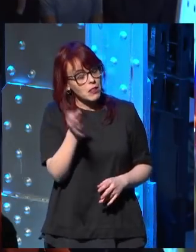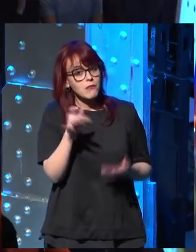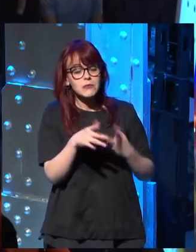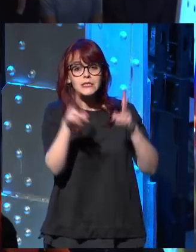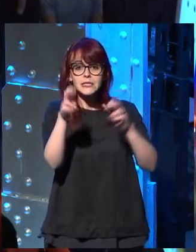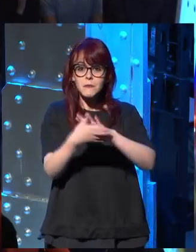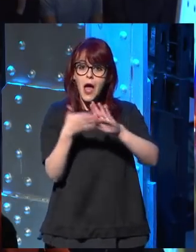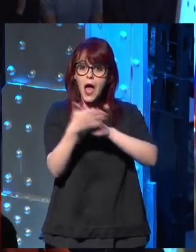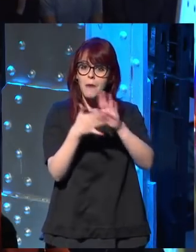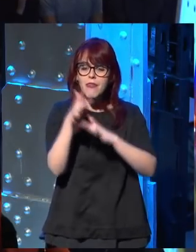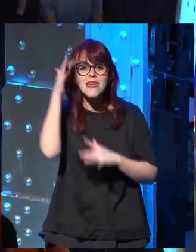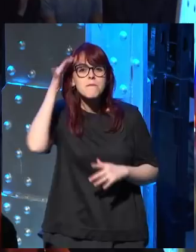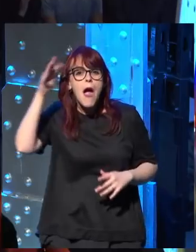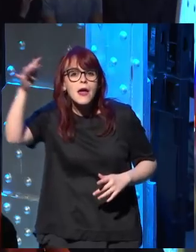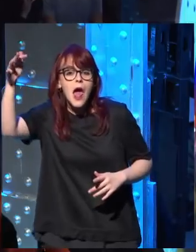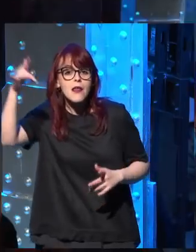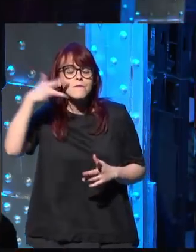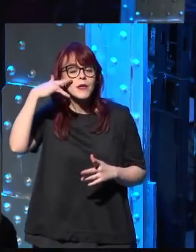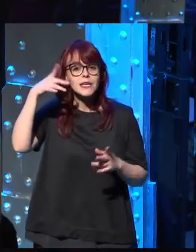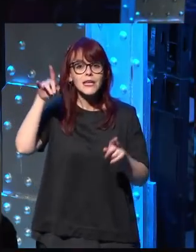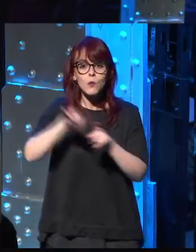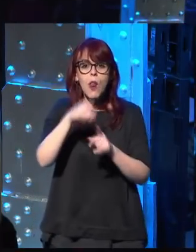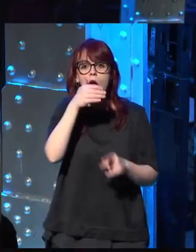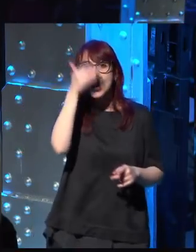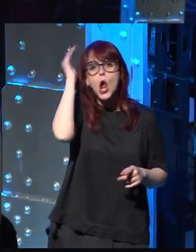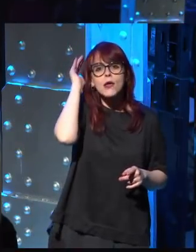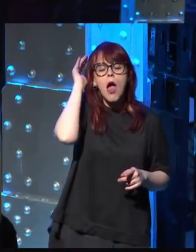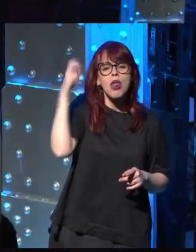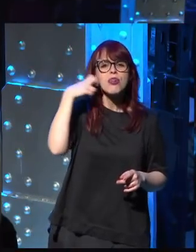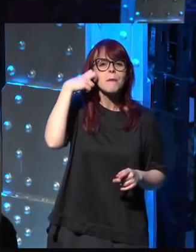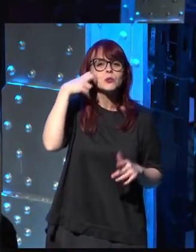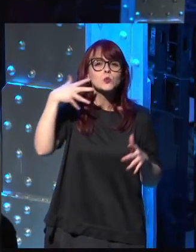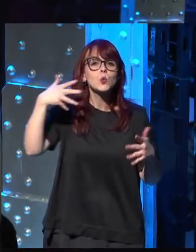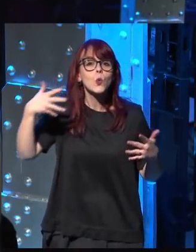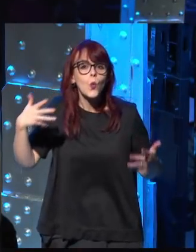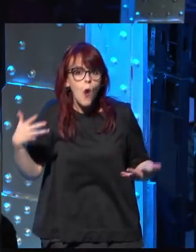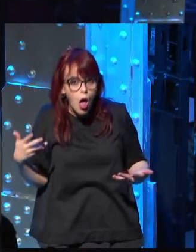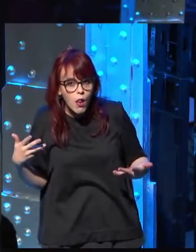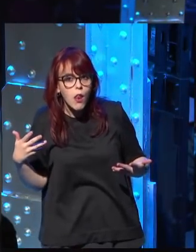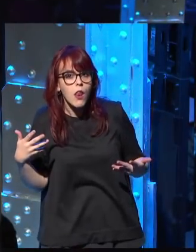esa parte de imaginar qué zapatos llevaba Lorca es...